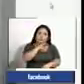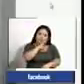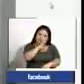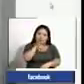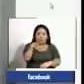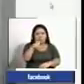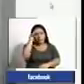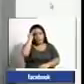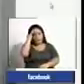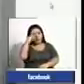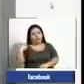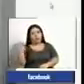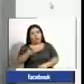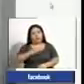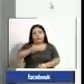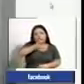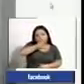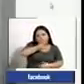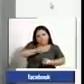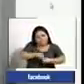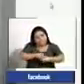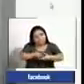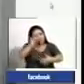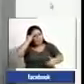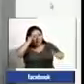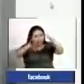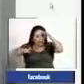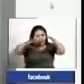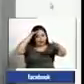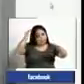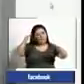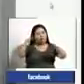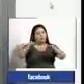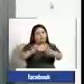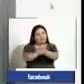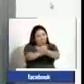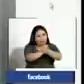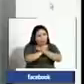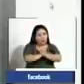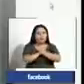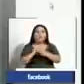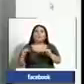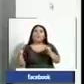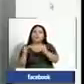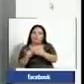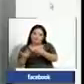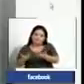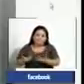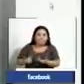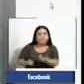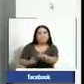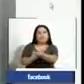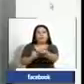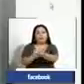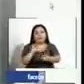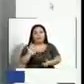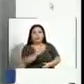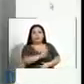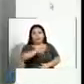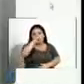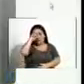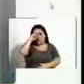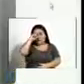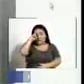nosotros aquí como Noticiero Hechos les queremos mandar un cordial saludo y decirles pues que estamos con ustedes también, apoyándoles en esa gran labor que están